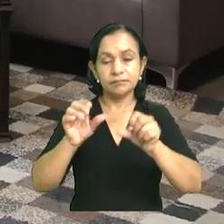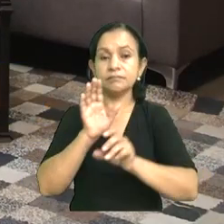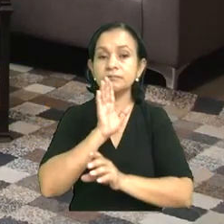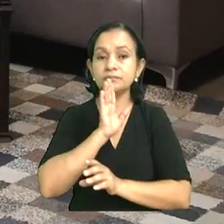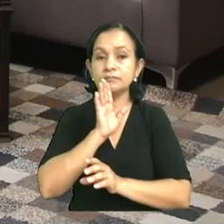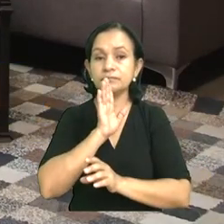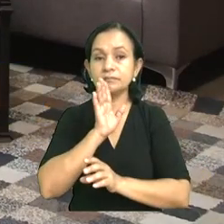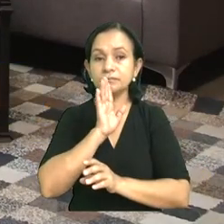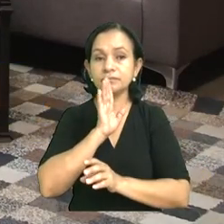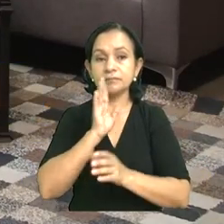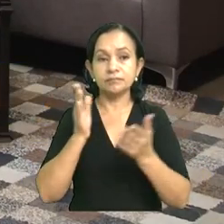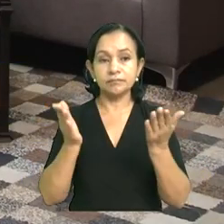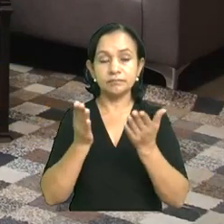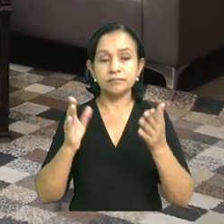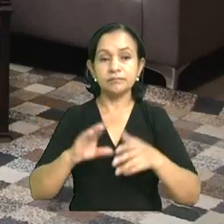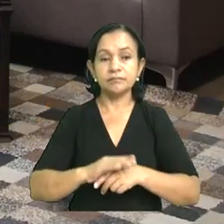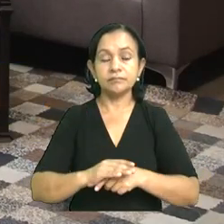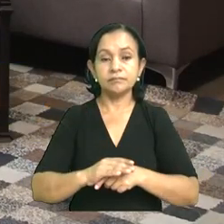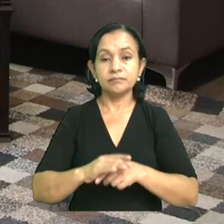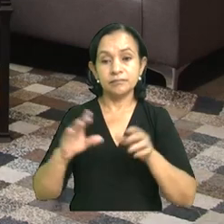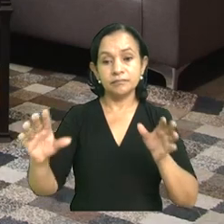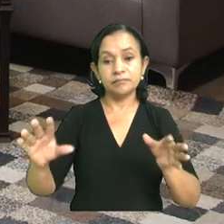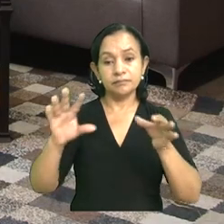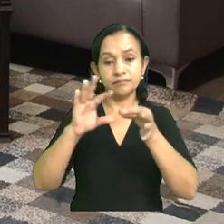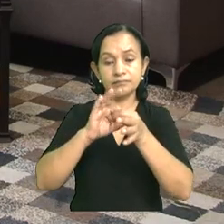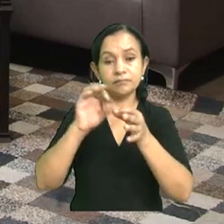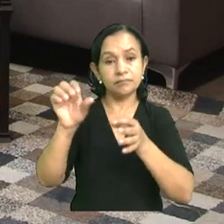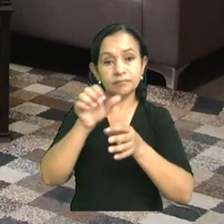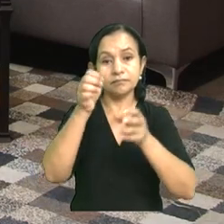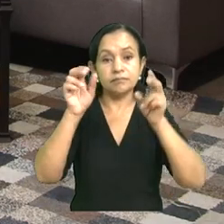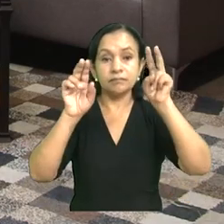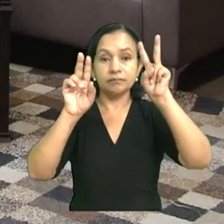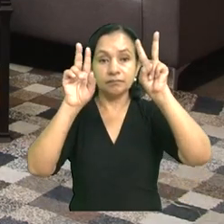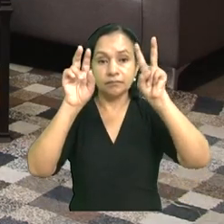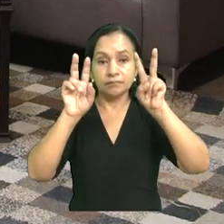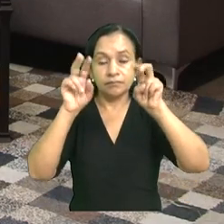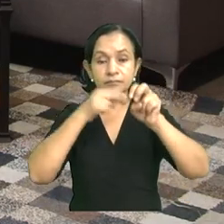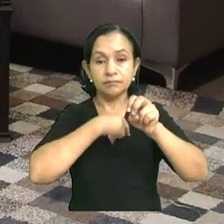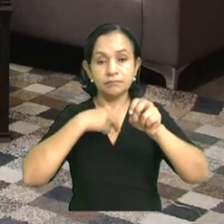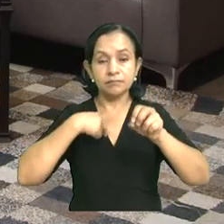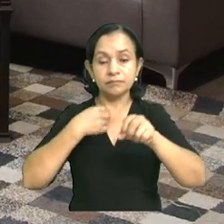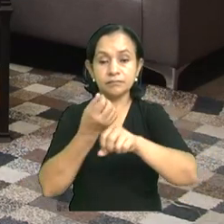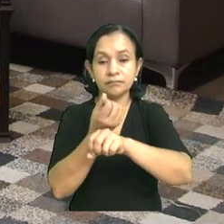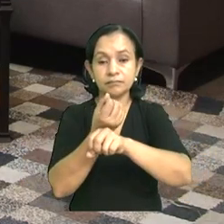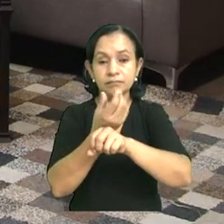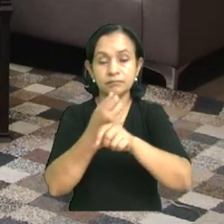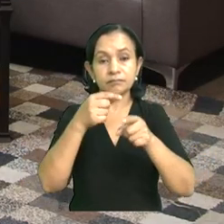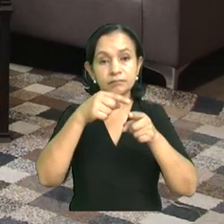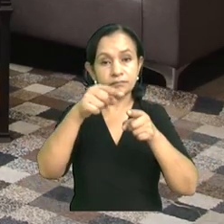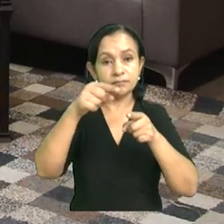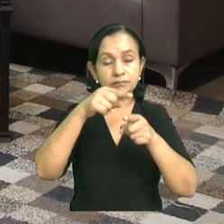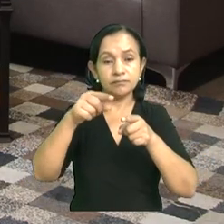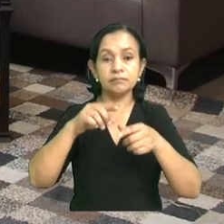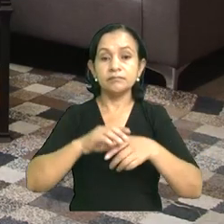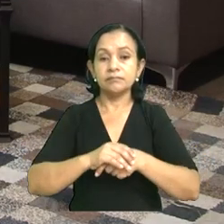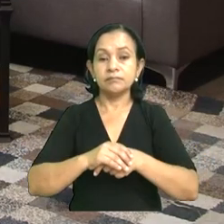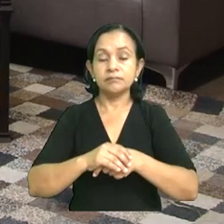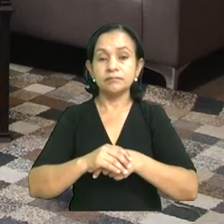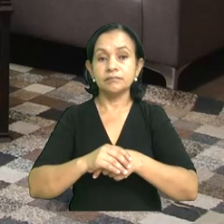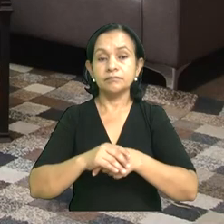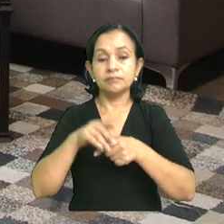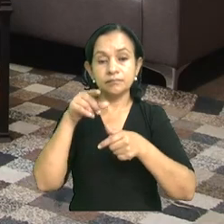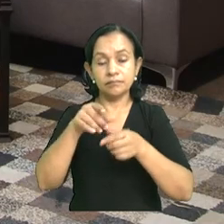habláramos, aprovechando su compañía, de otros aspectos que vienen desarrollando los gobiernos municipales y que son ahí